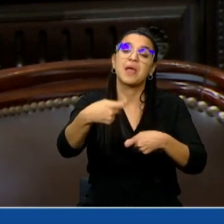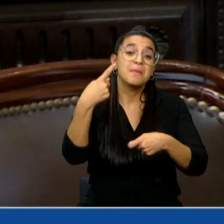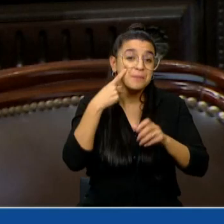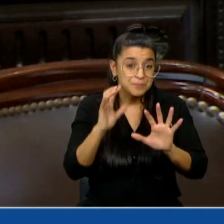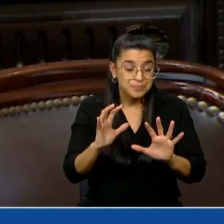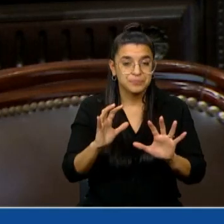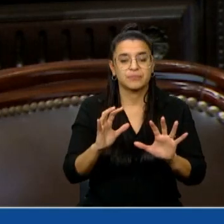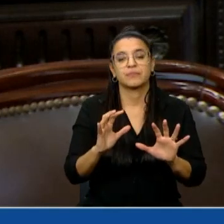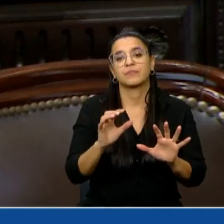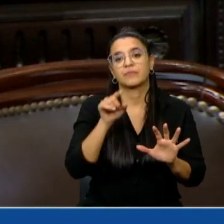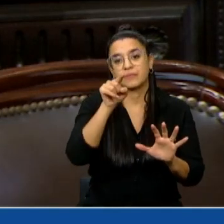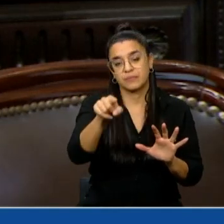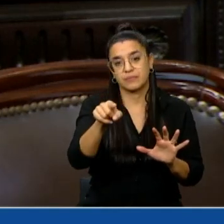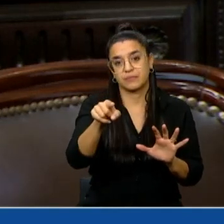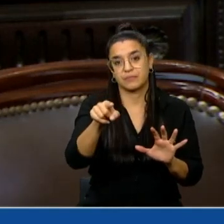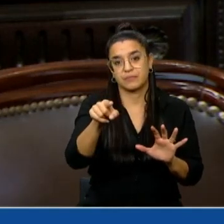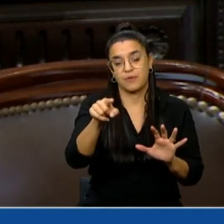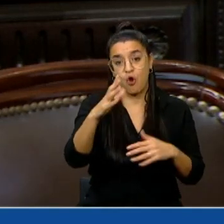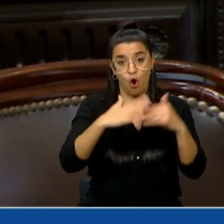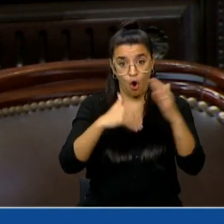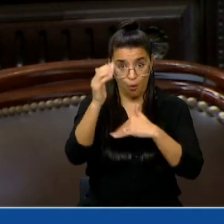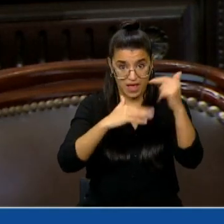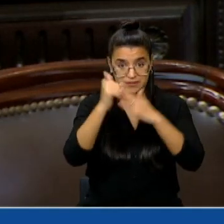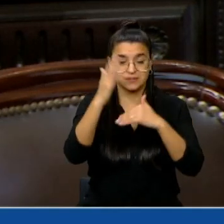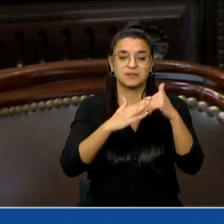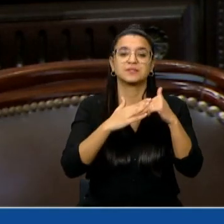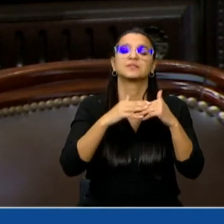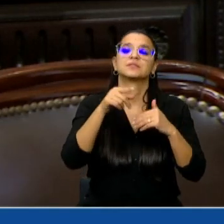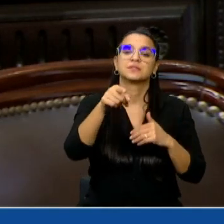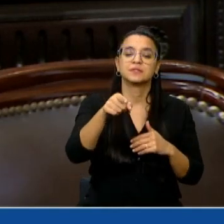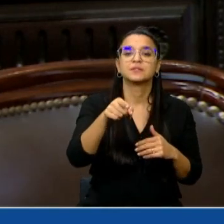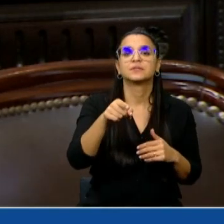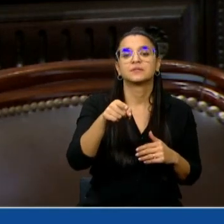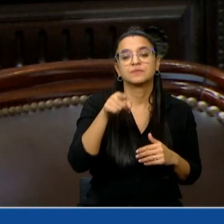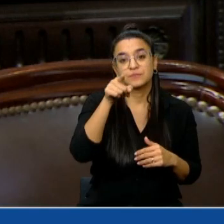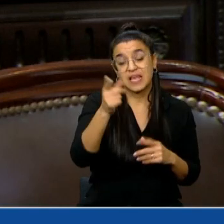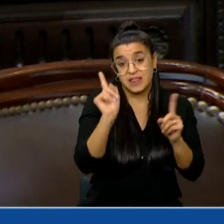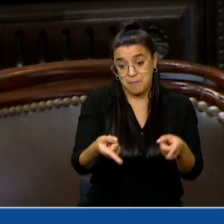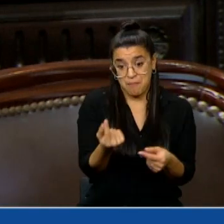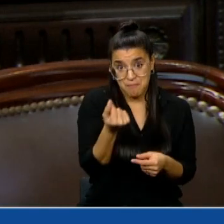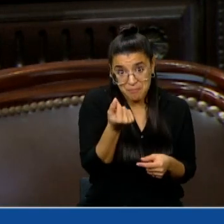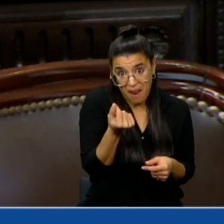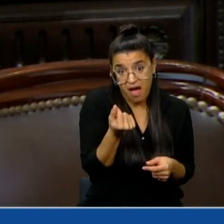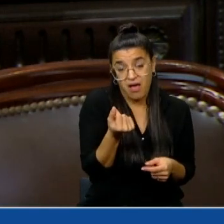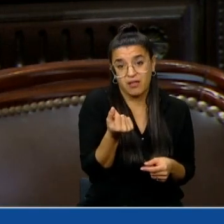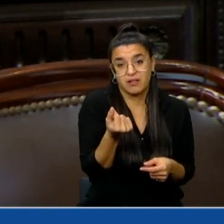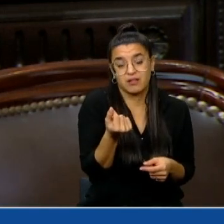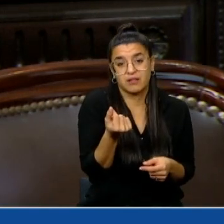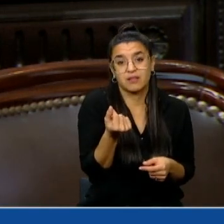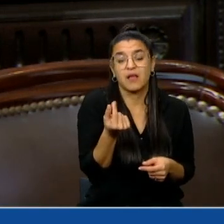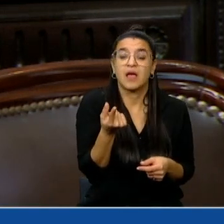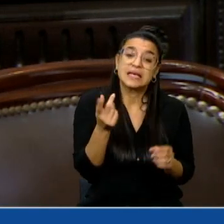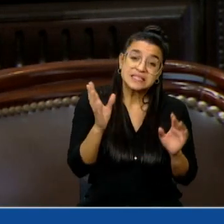contemplando que estas obras y que los montos